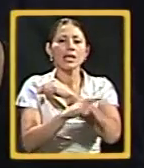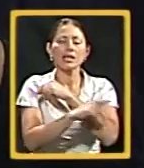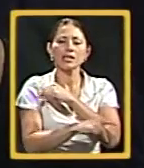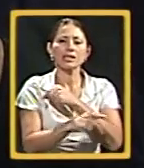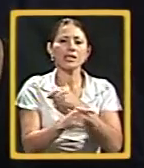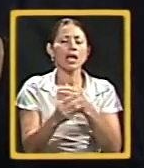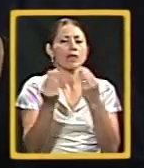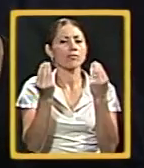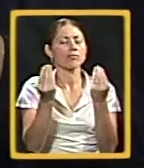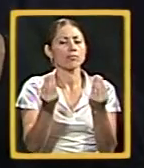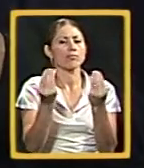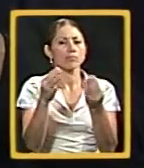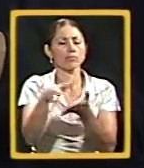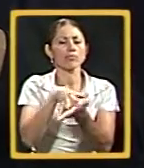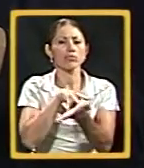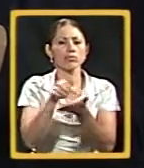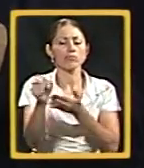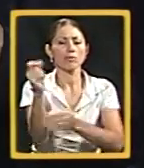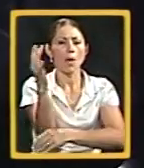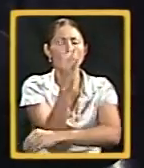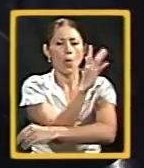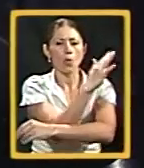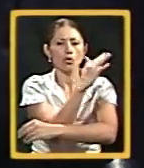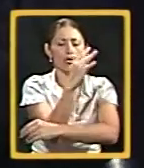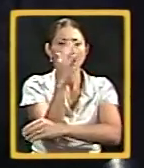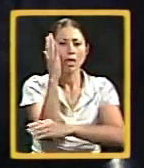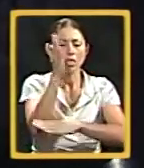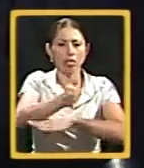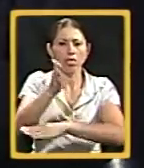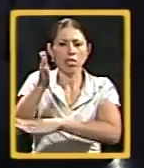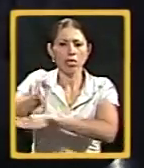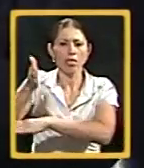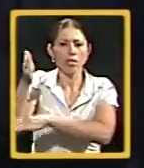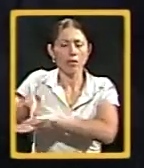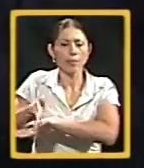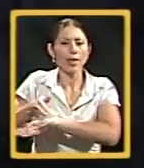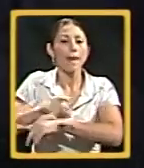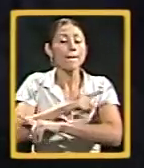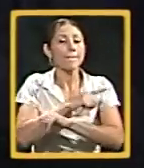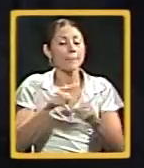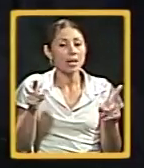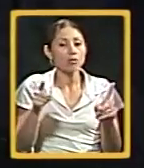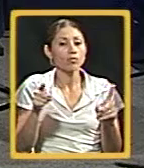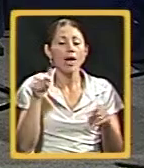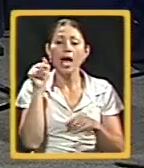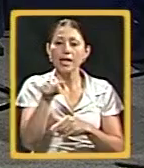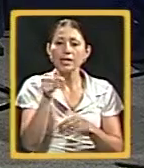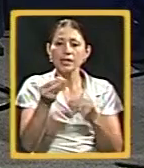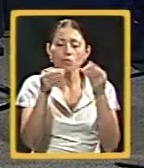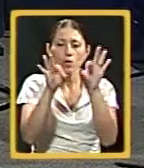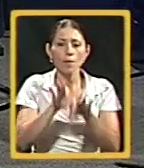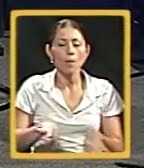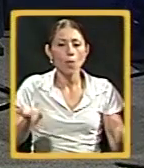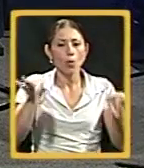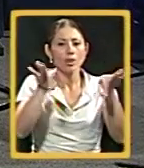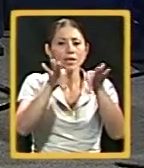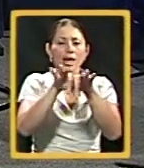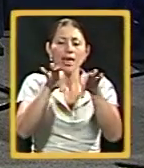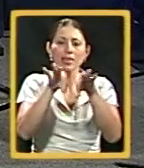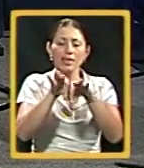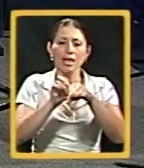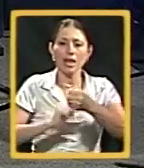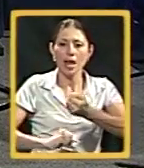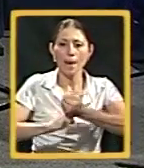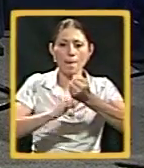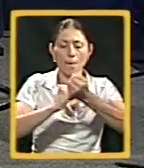destructor de bosque, pero luego, y ahí es donde está el aspecto importante de capital humano, pudo